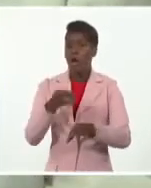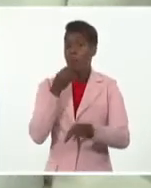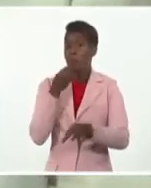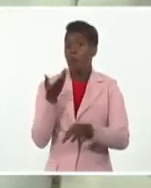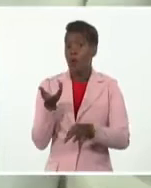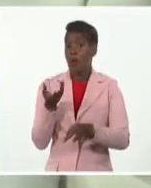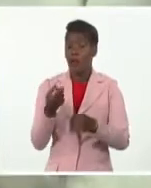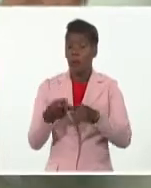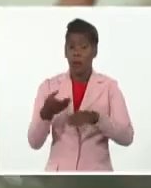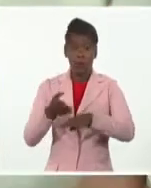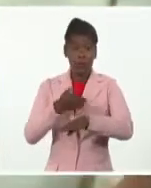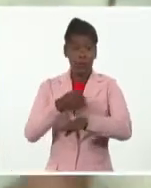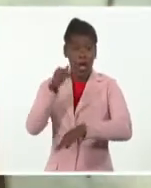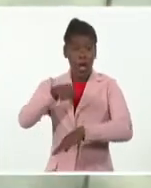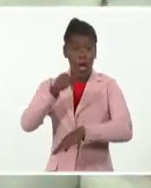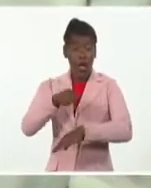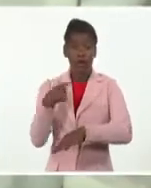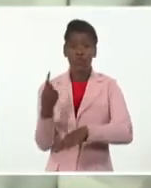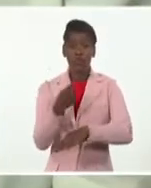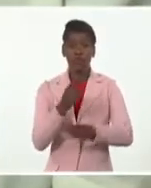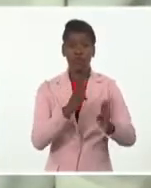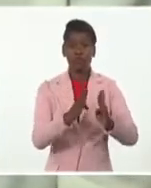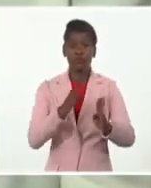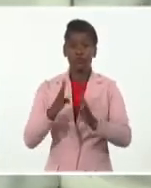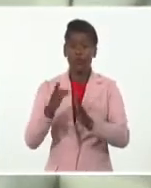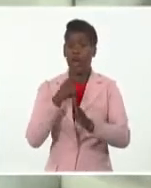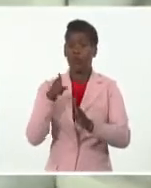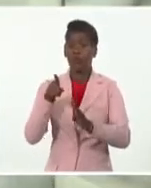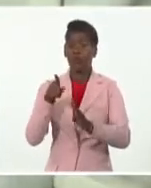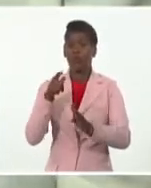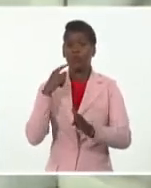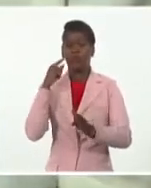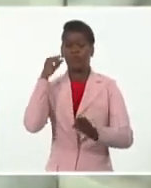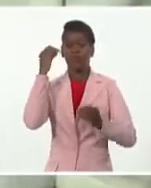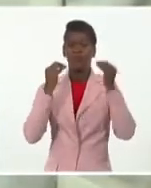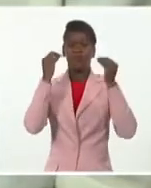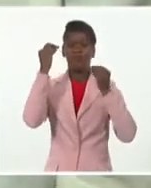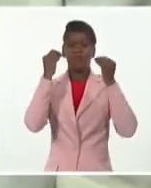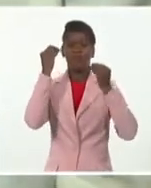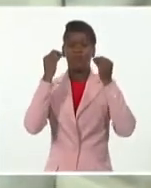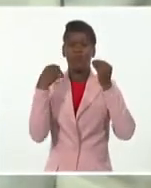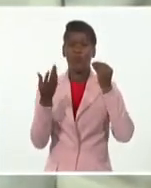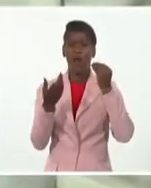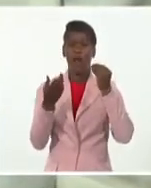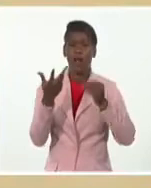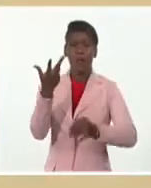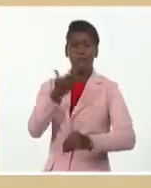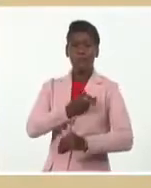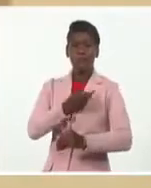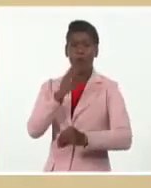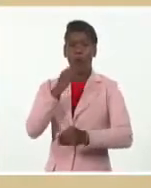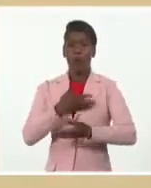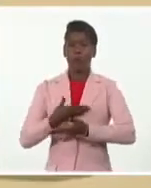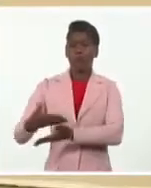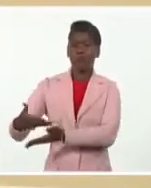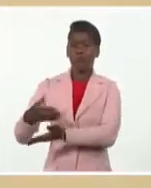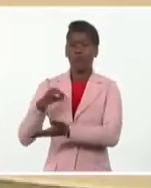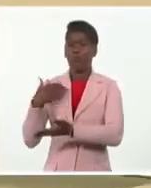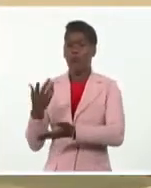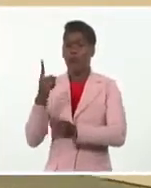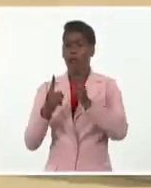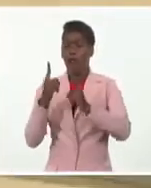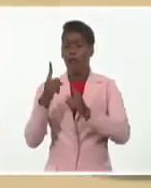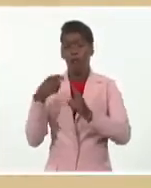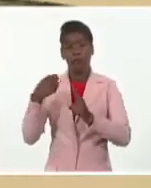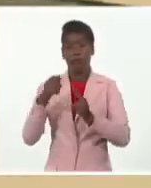Pero en el momento entre decidir entre continuar lactando y vacunarse, la decisión más correcta debe ser mantener la lactancia materna. Hoy se aconseja esperar